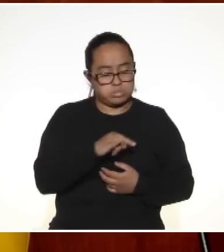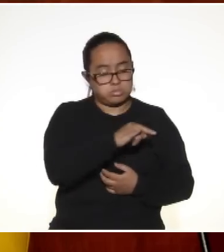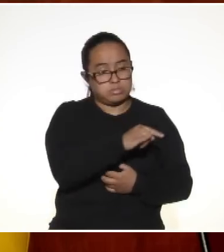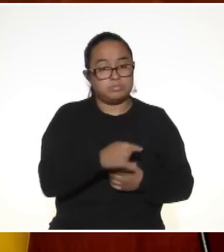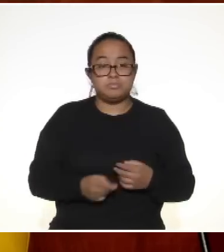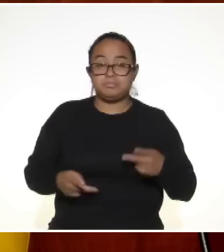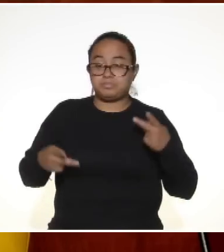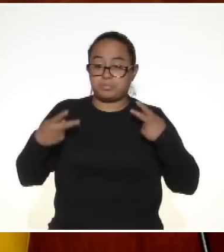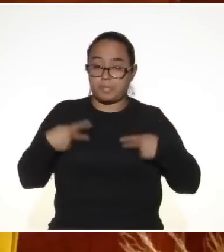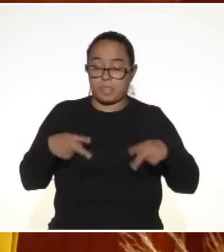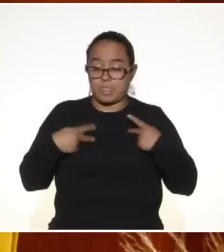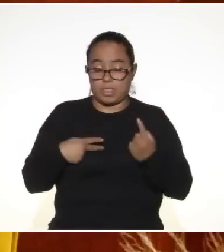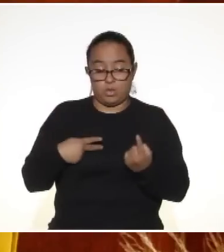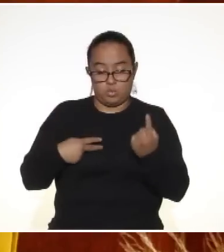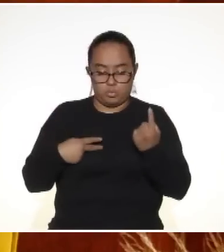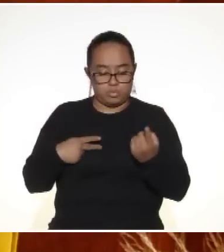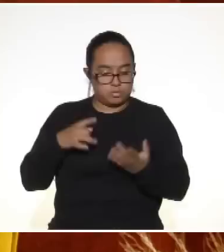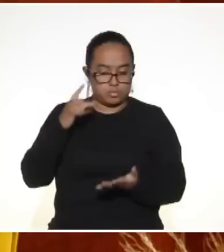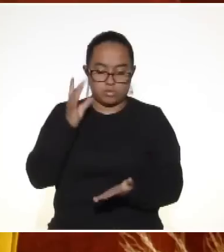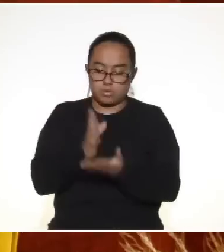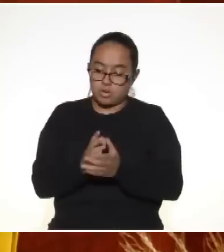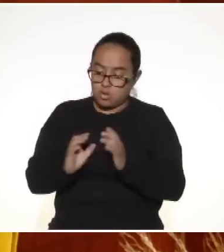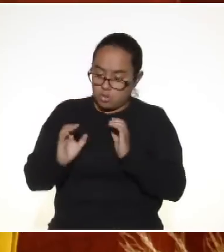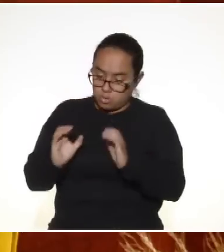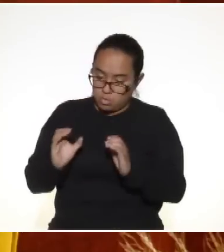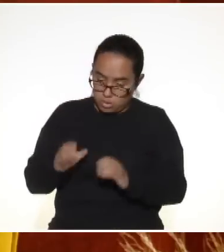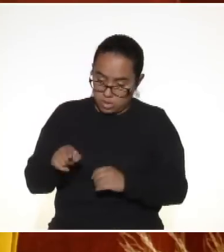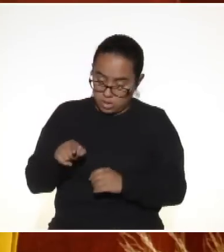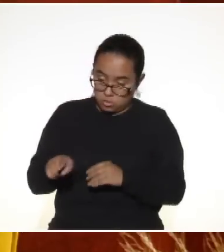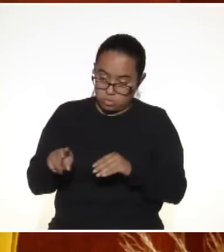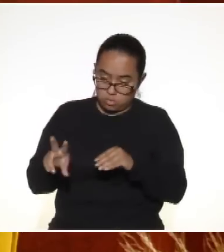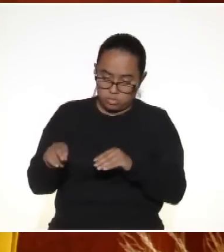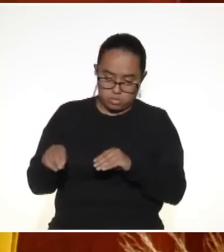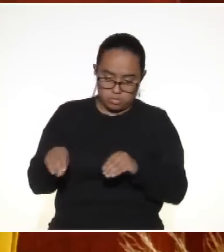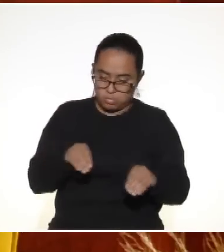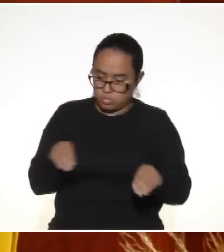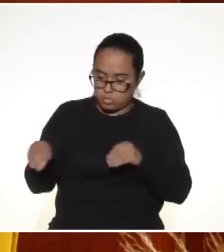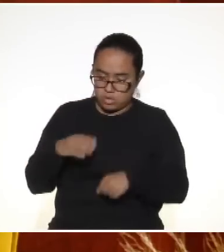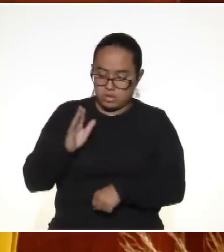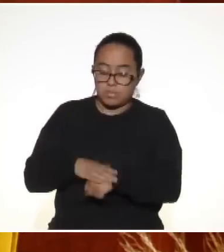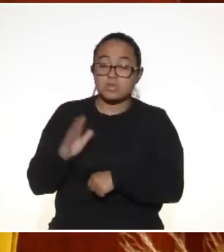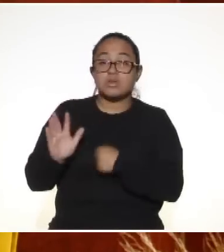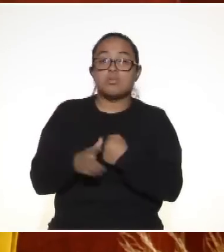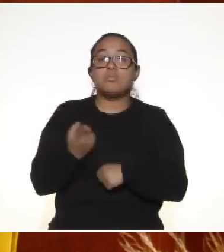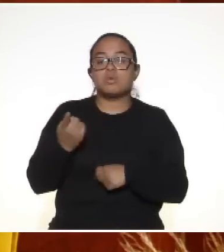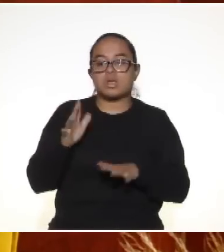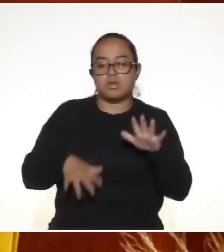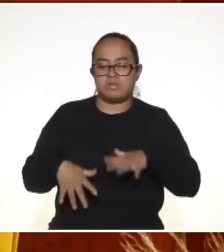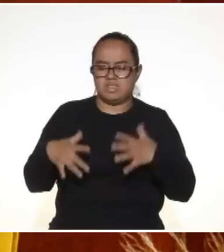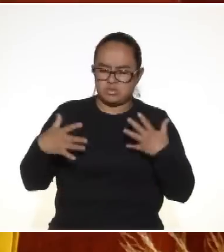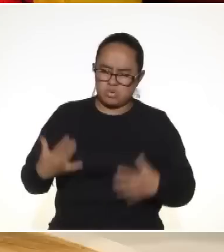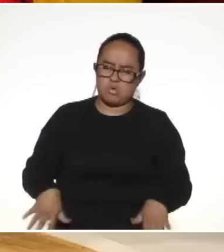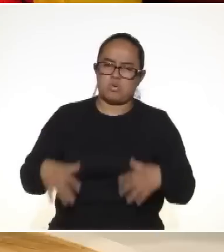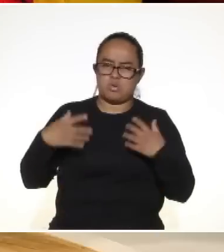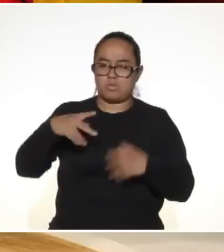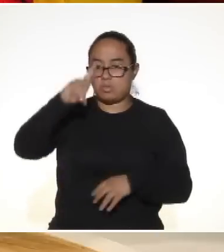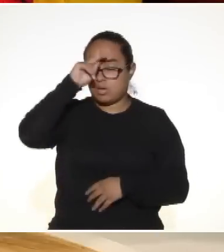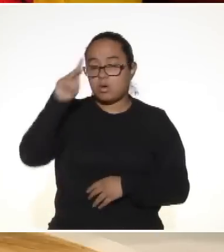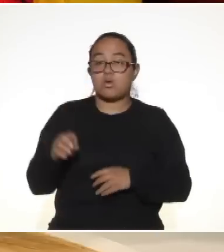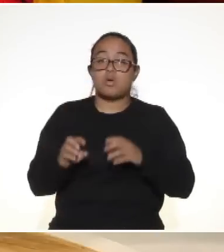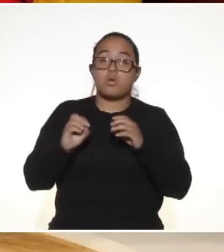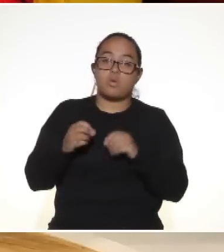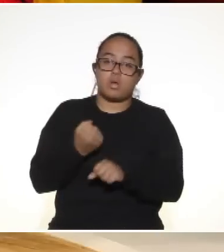persona se va a dedicar exclusivamente a cuidar que esa extremidad no se mueva, porque es doloroso y además puede generar